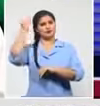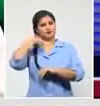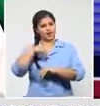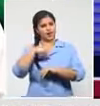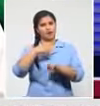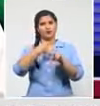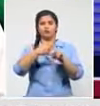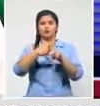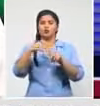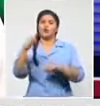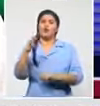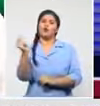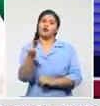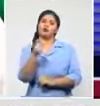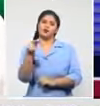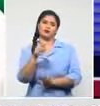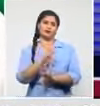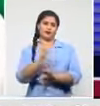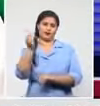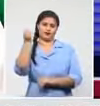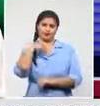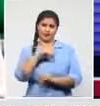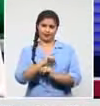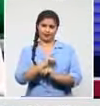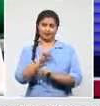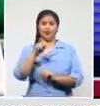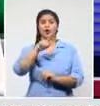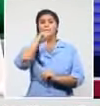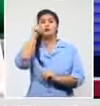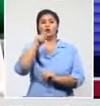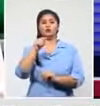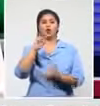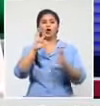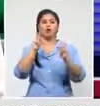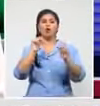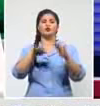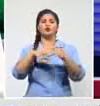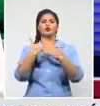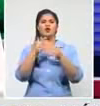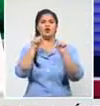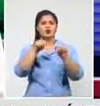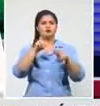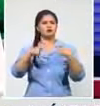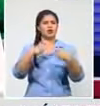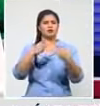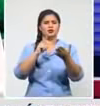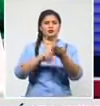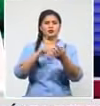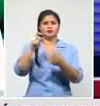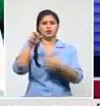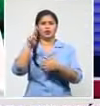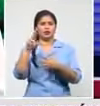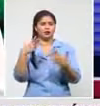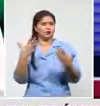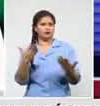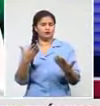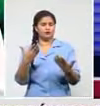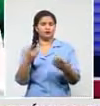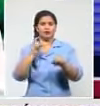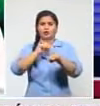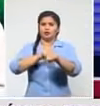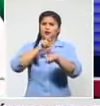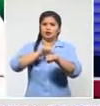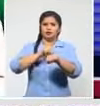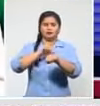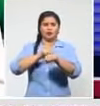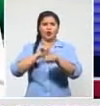Ustedes dirán, pero bueno, entonces, ¿cada cuántos días voy a...? No, ese es el protocolo. ¿Por qué? Porque no